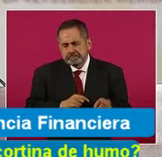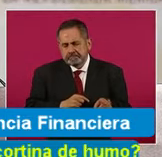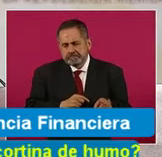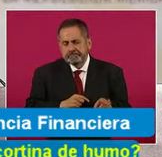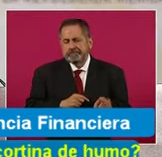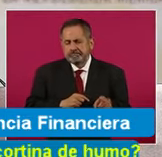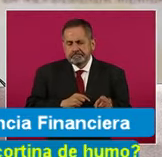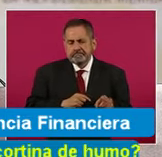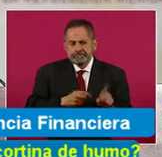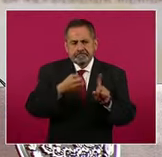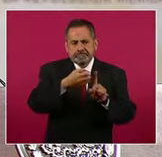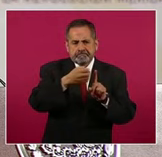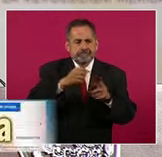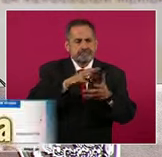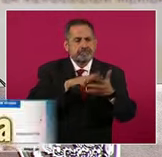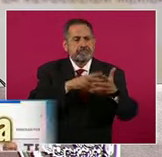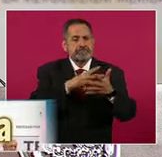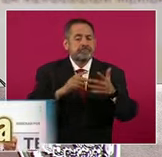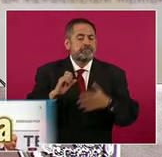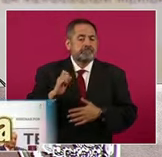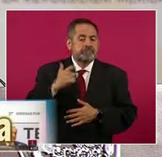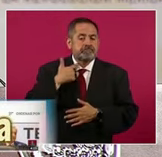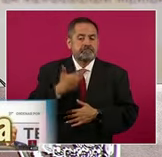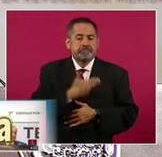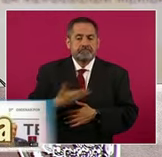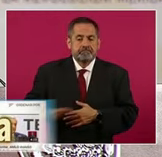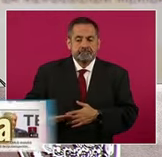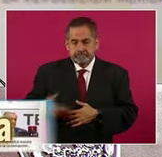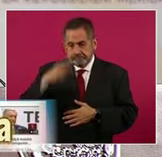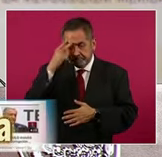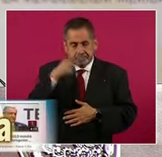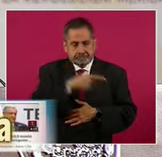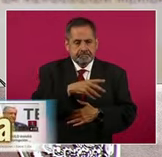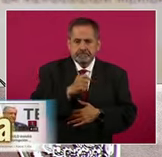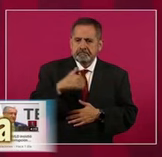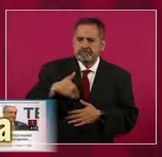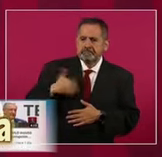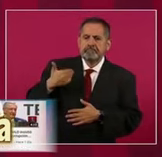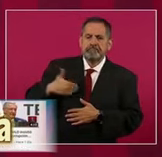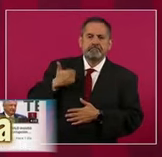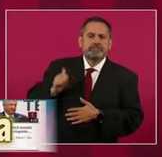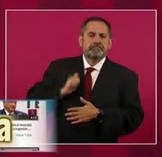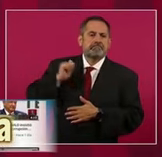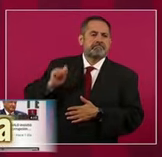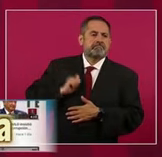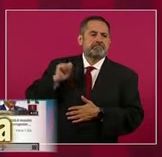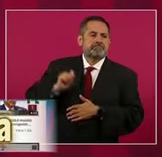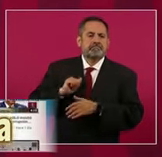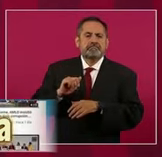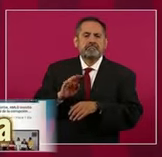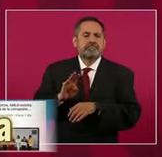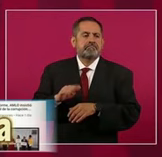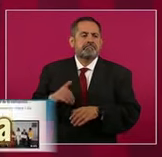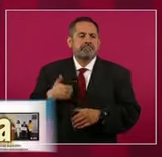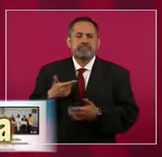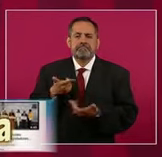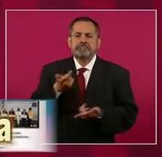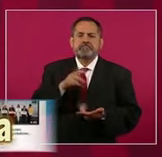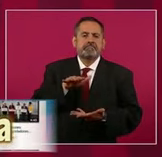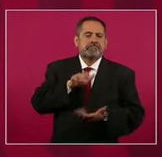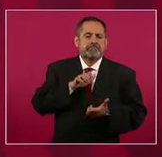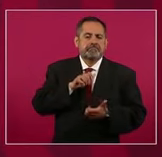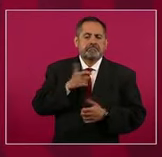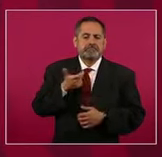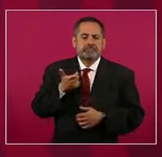donde un expresidente de la República obtuvo beneficios económicos. En este esquema se observó